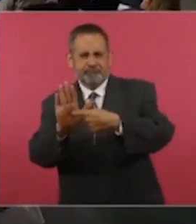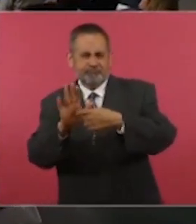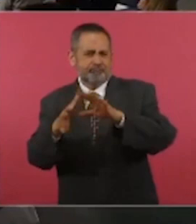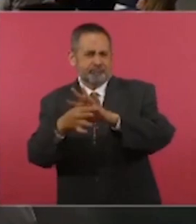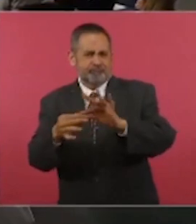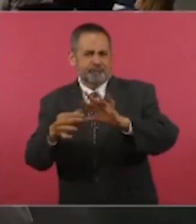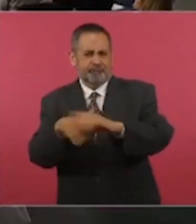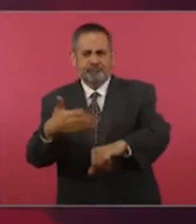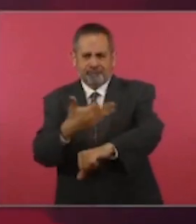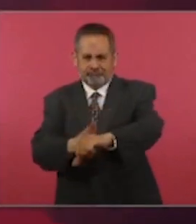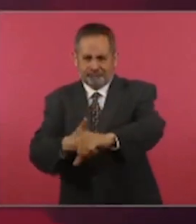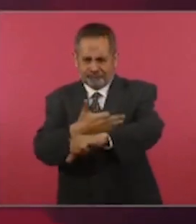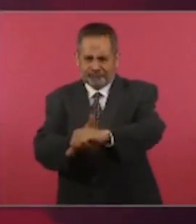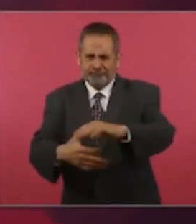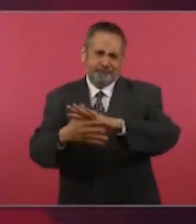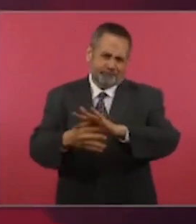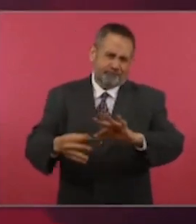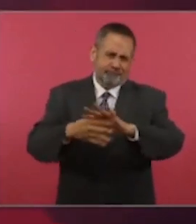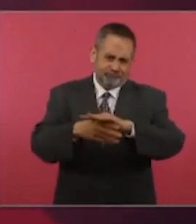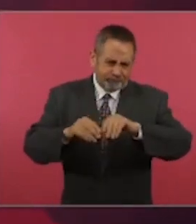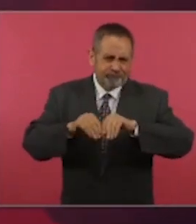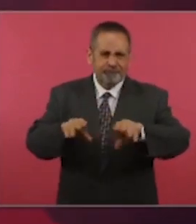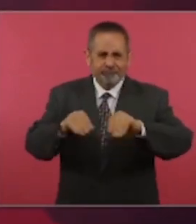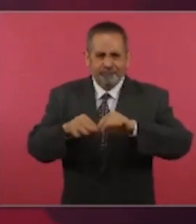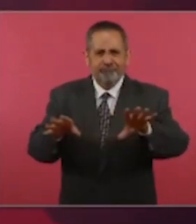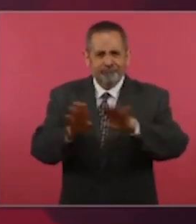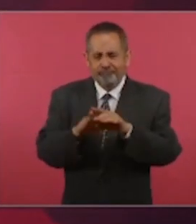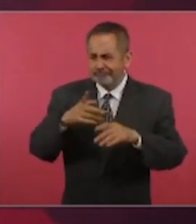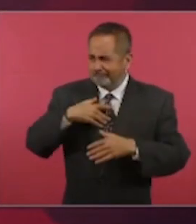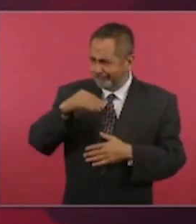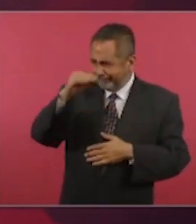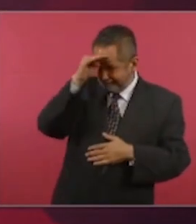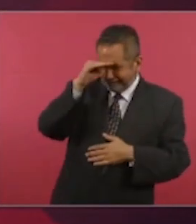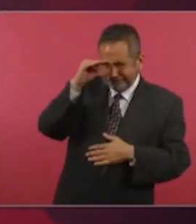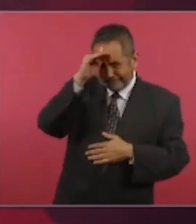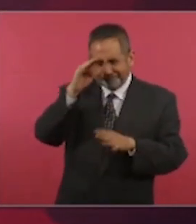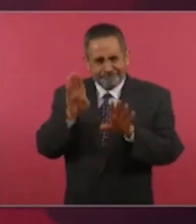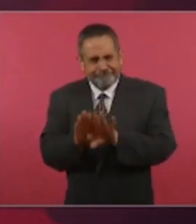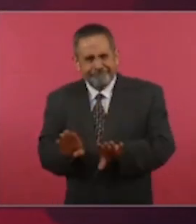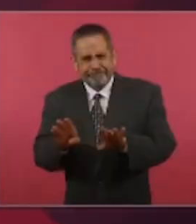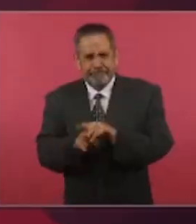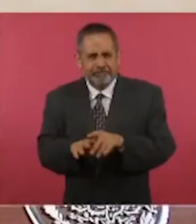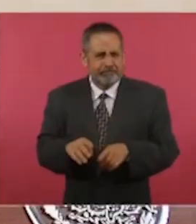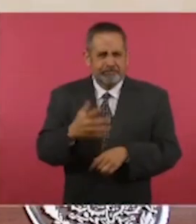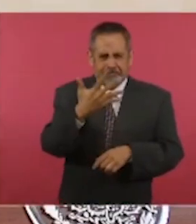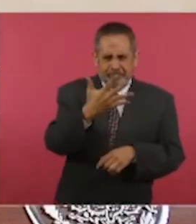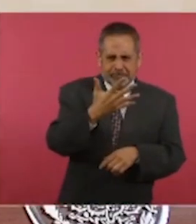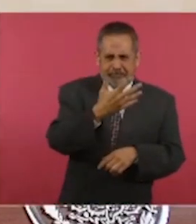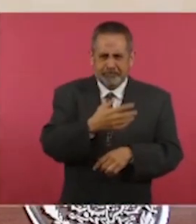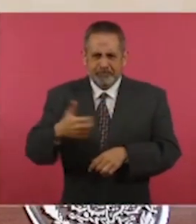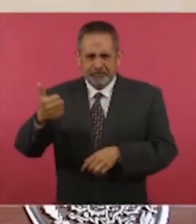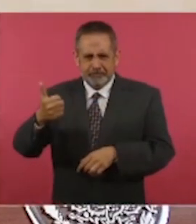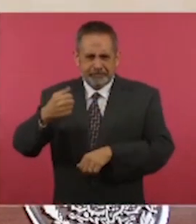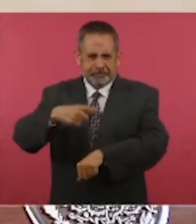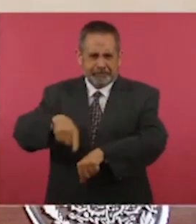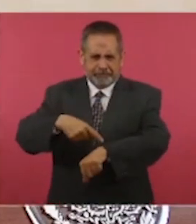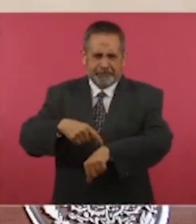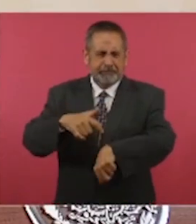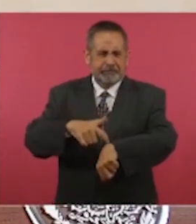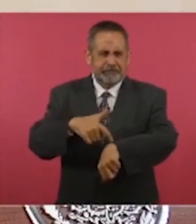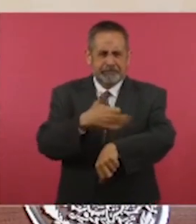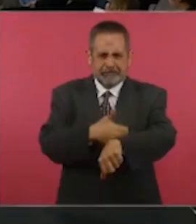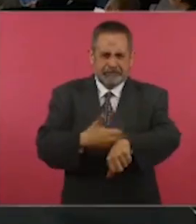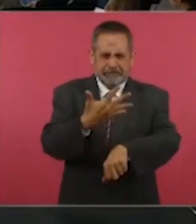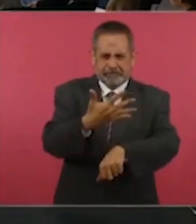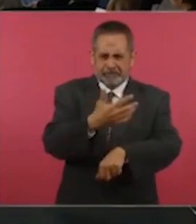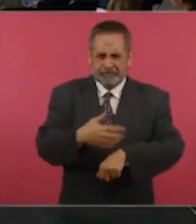en la tarde vamos a pensar de 5 a 6, ¿les parece? Conferencias respectivas, digamos.